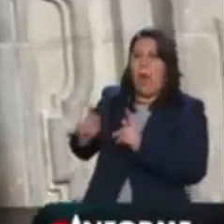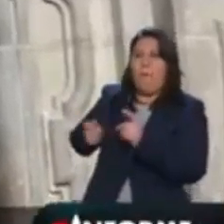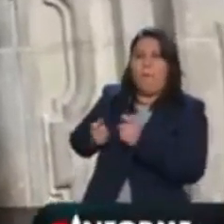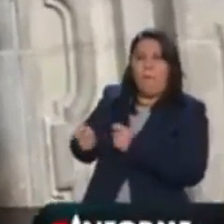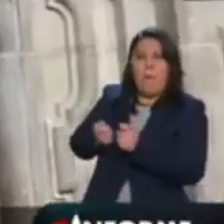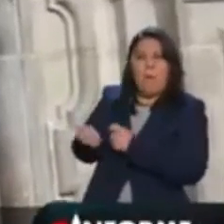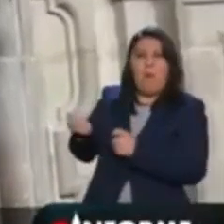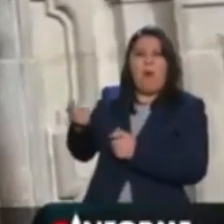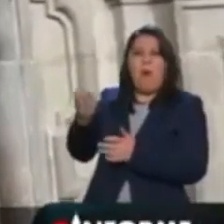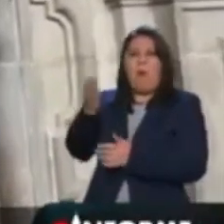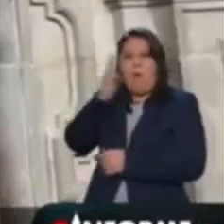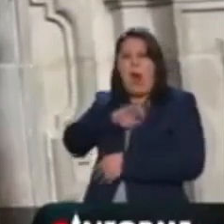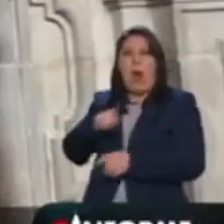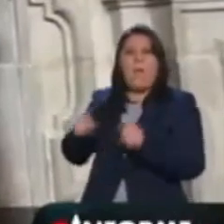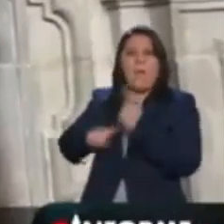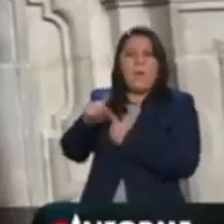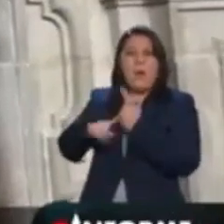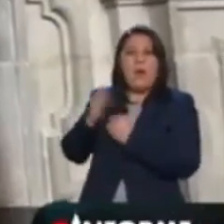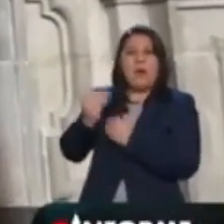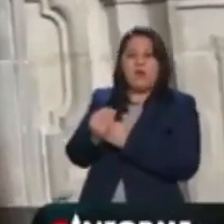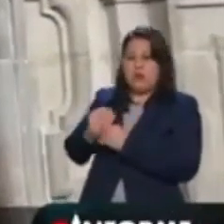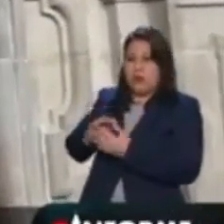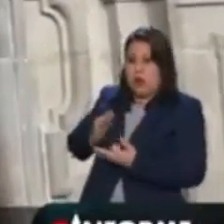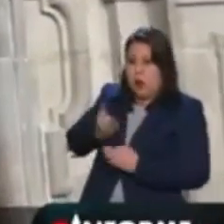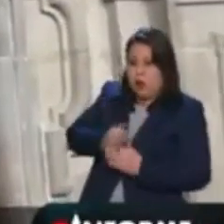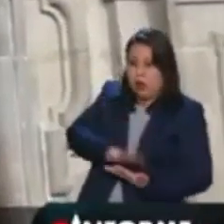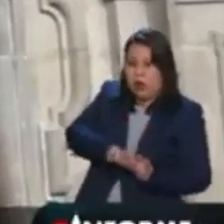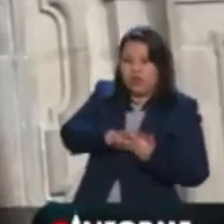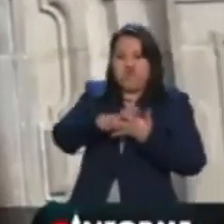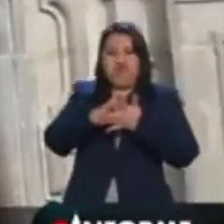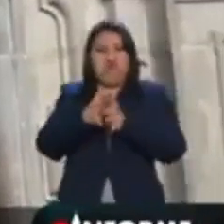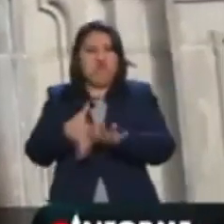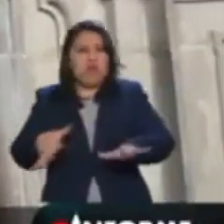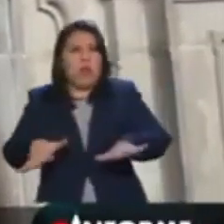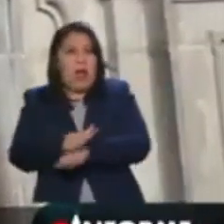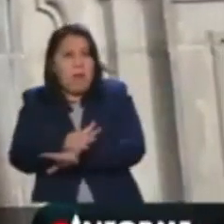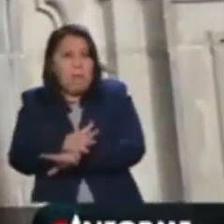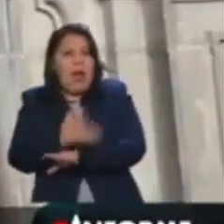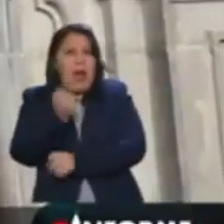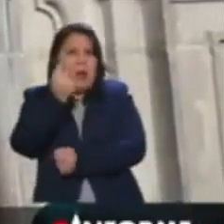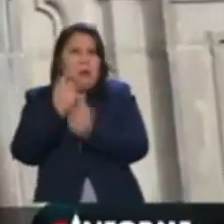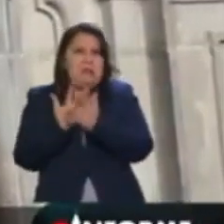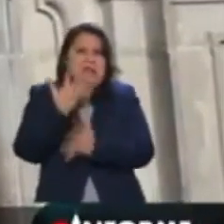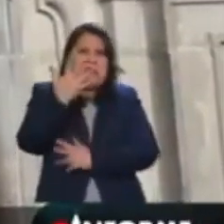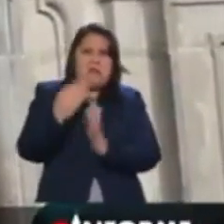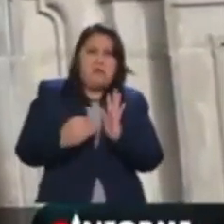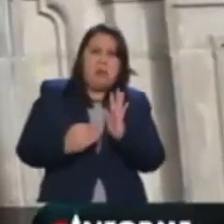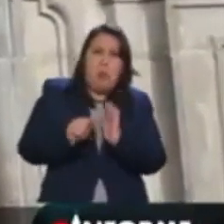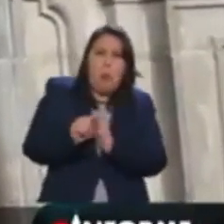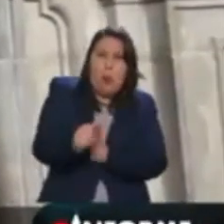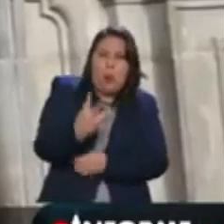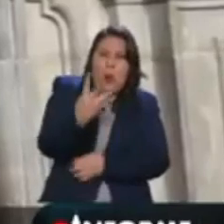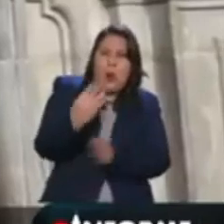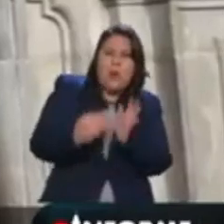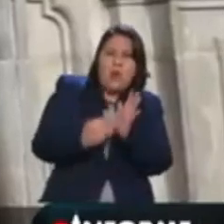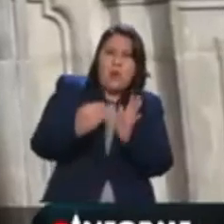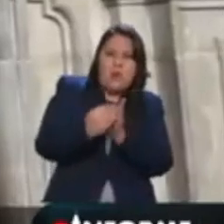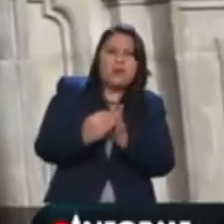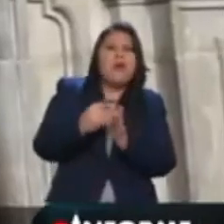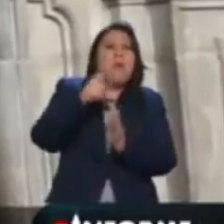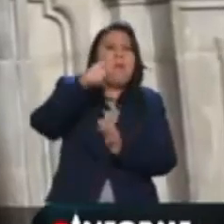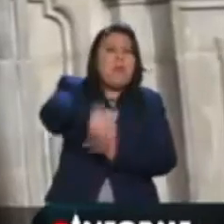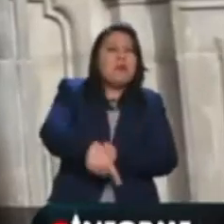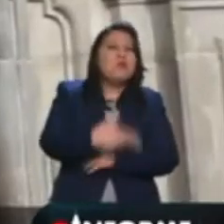laudos laborales, que corresponden a 5.4 millones de pesos, y el otro es por la adquisición de